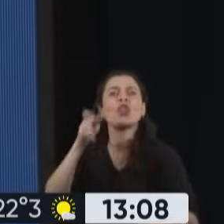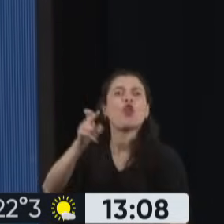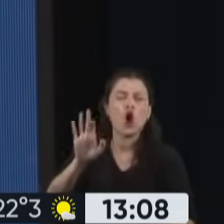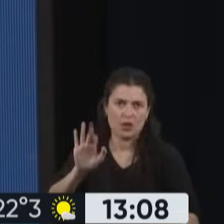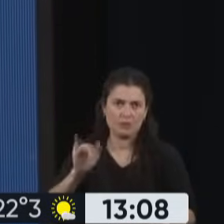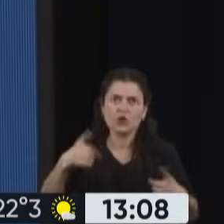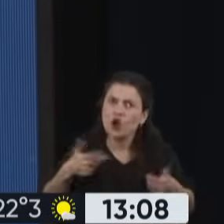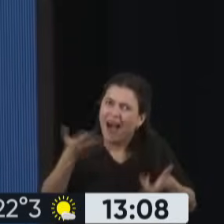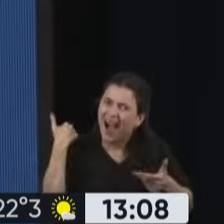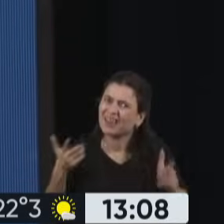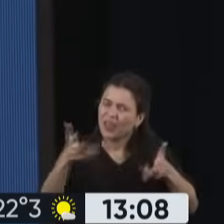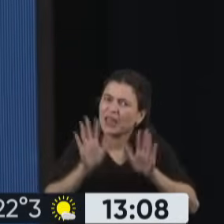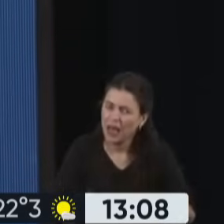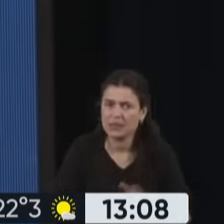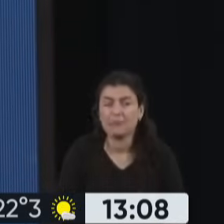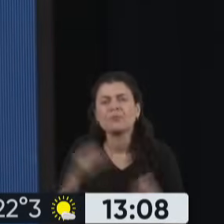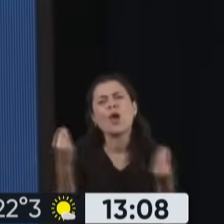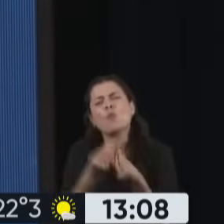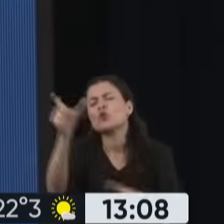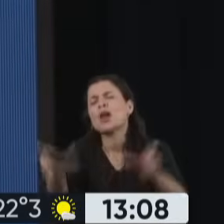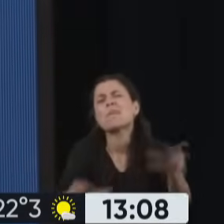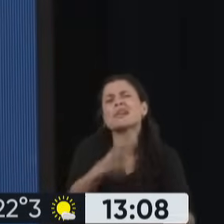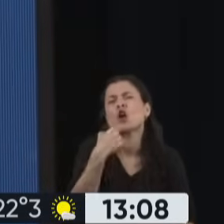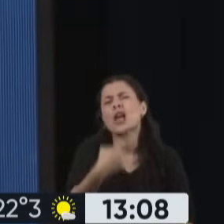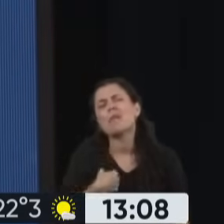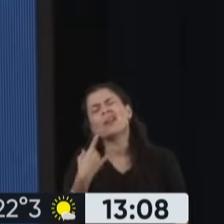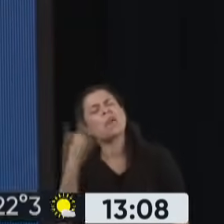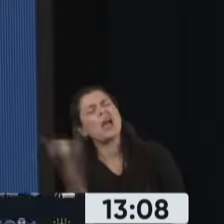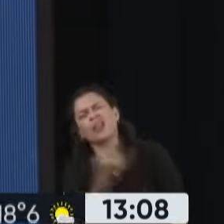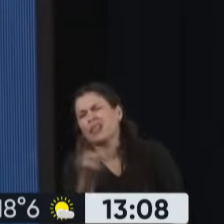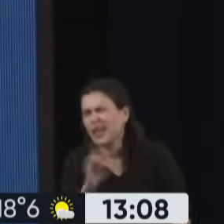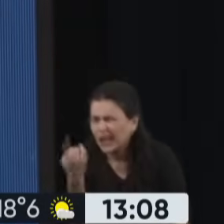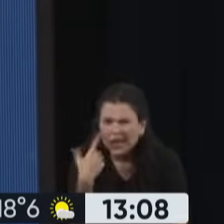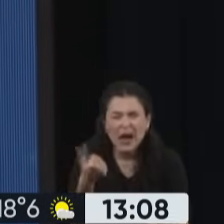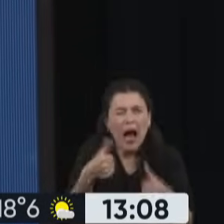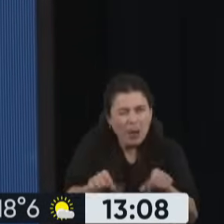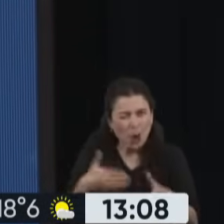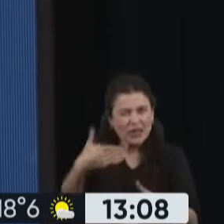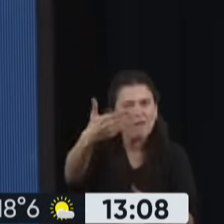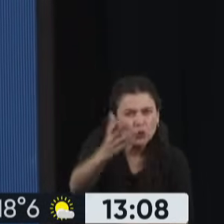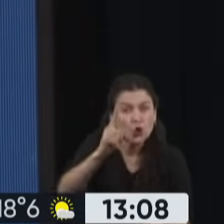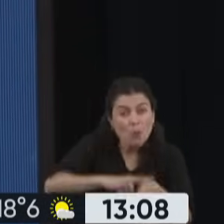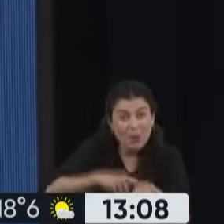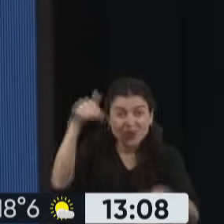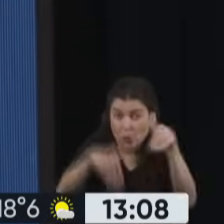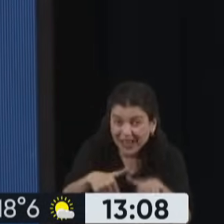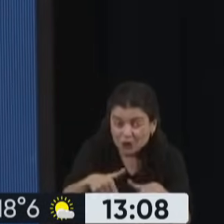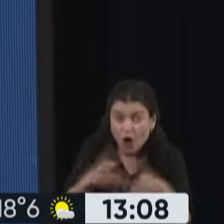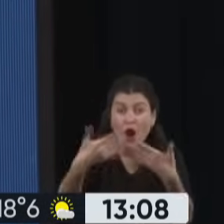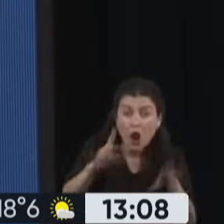abrir porque era año electoral, que no nos íbamos a arriesgar, que no íbamos a aceptar pagar el costo de la